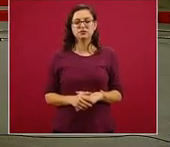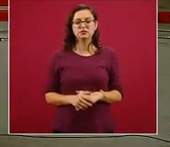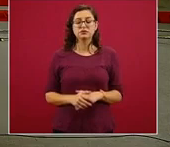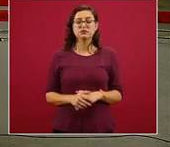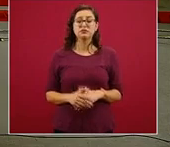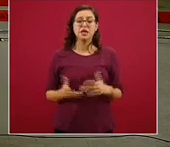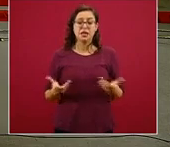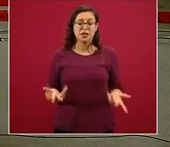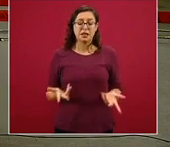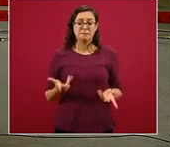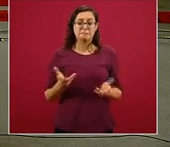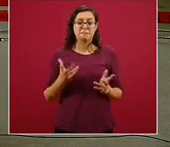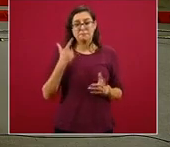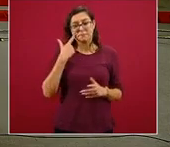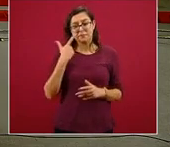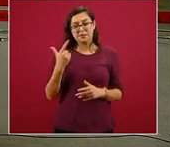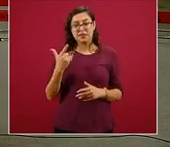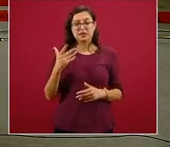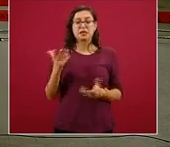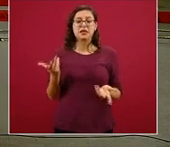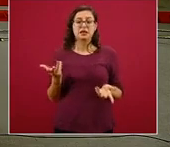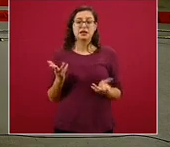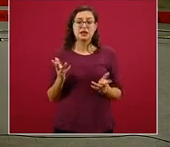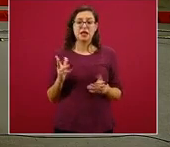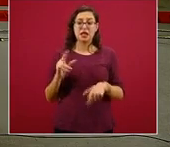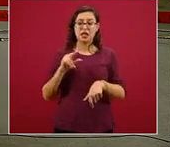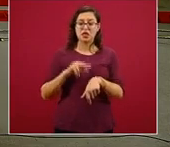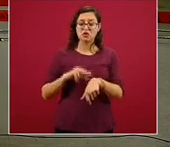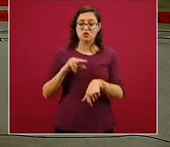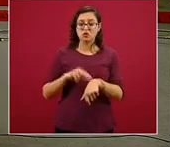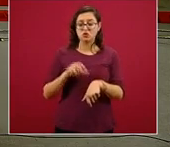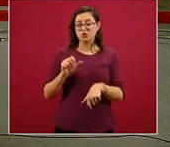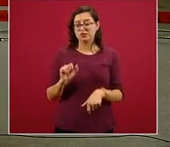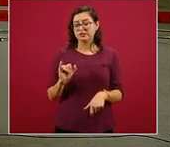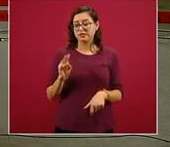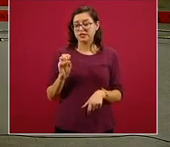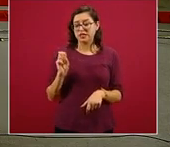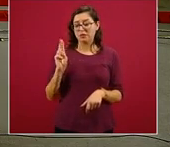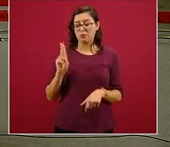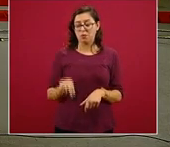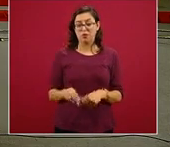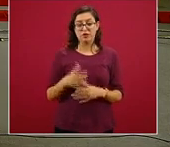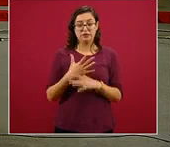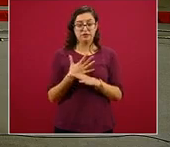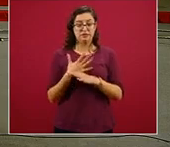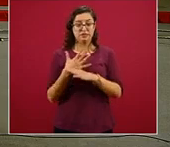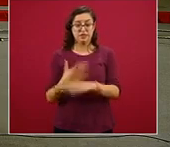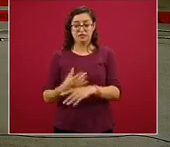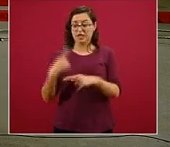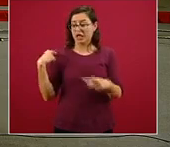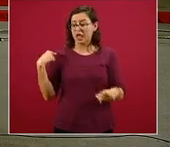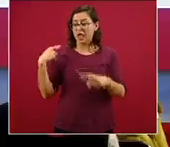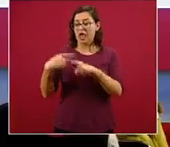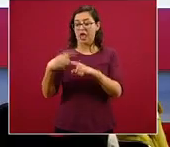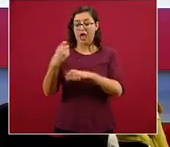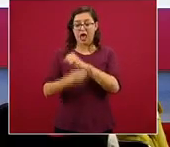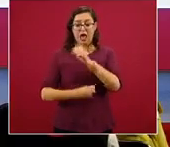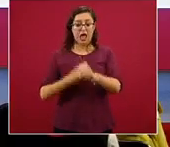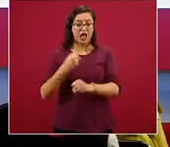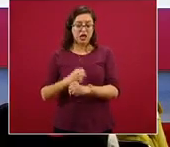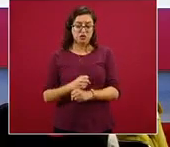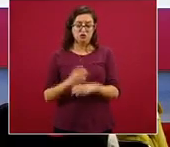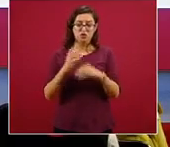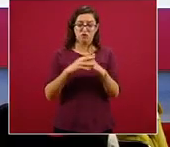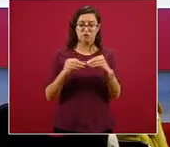Y es lo que expresó el doctor Simón Barquera en una de sus conferencias. Ha caído en los últimos años el consumo de frutas y